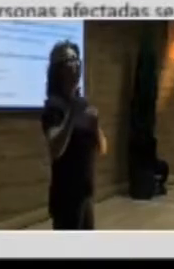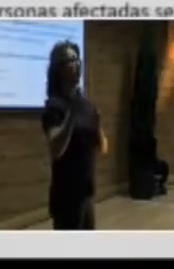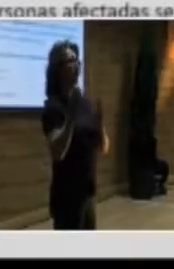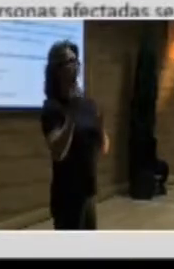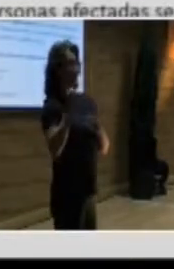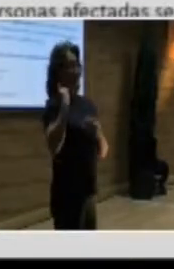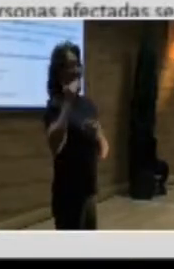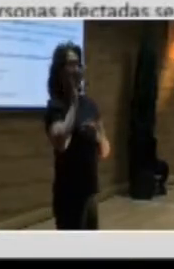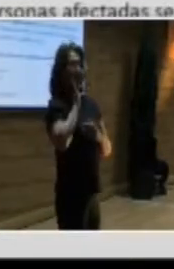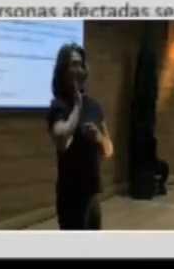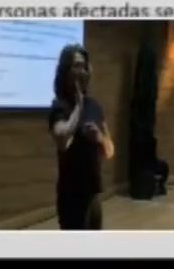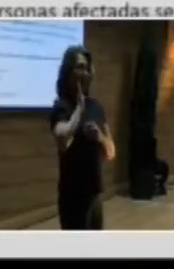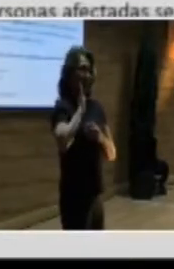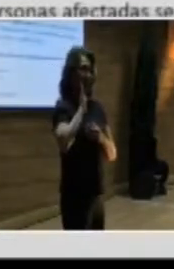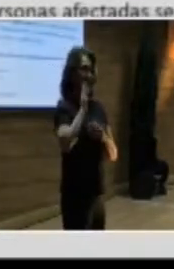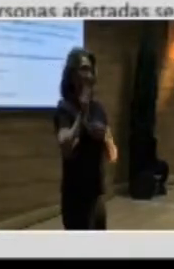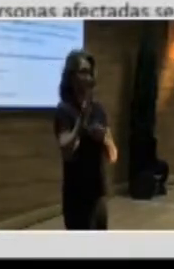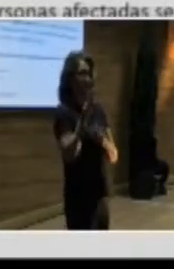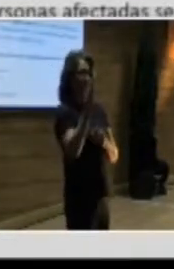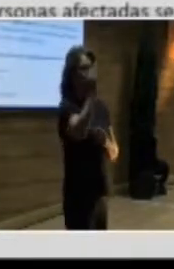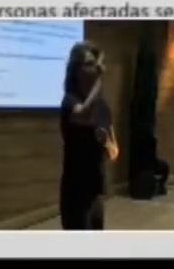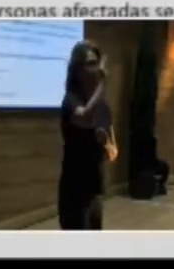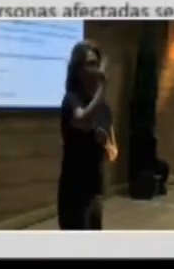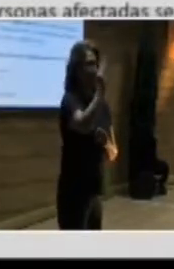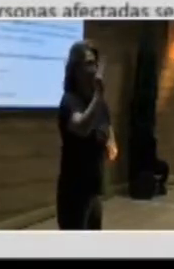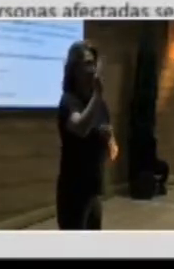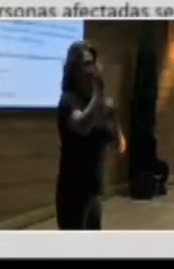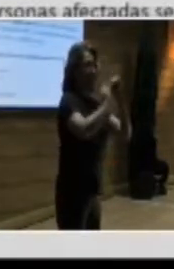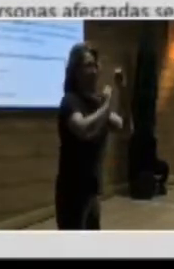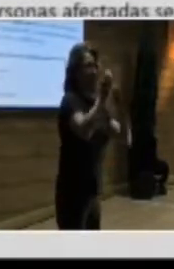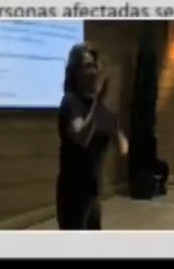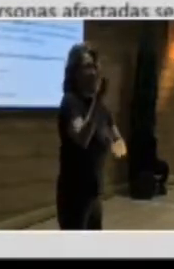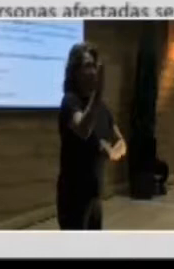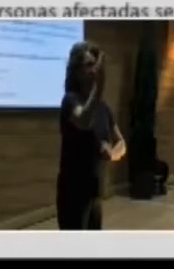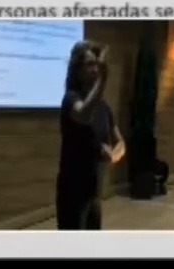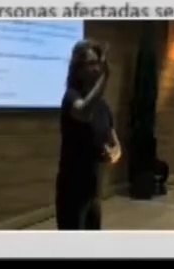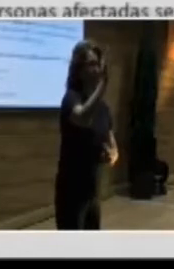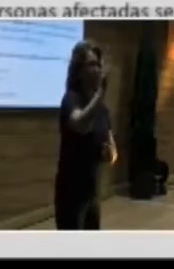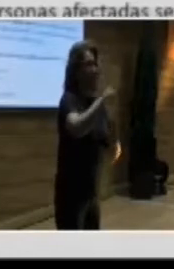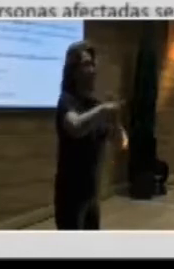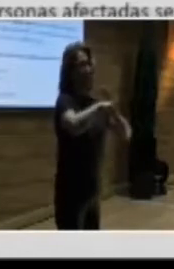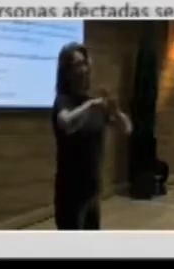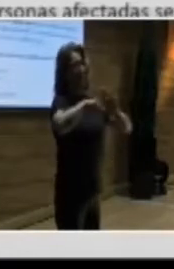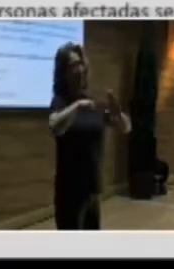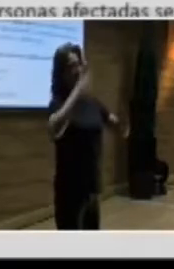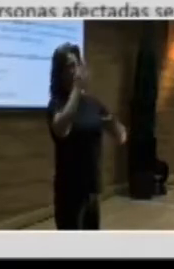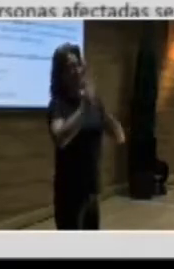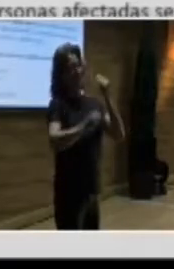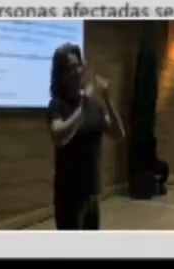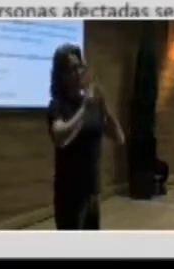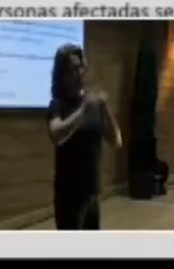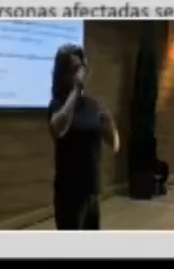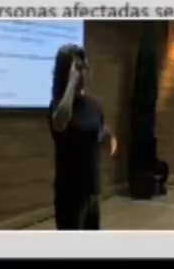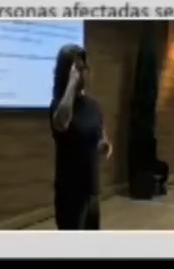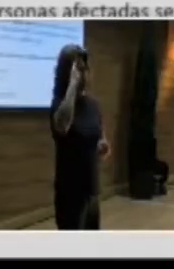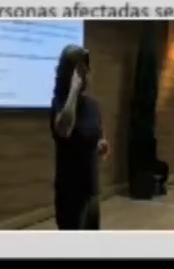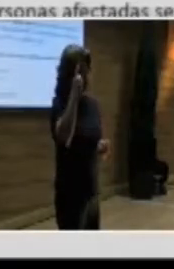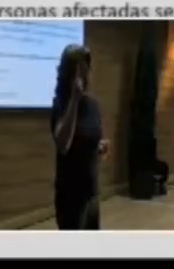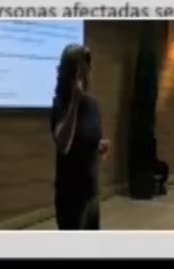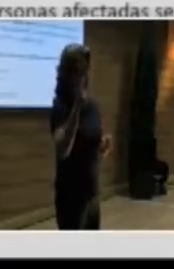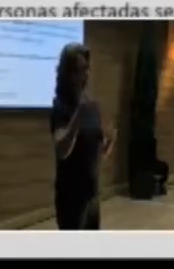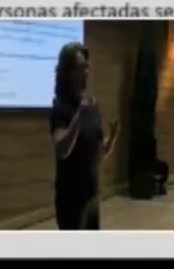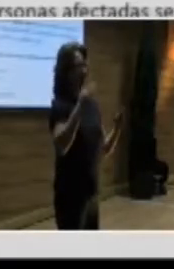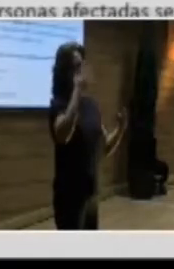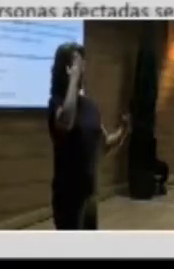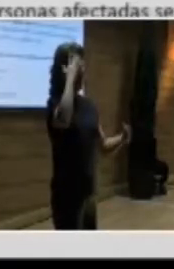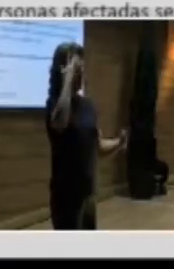demencia, podríamos añadir cifras muy similares de deterioro cognitivo. De manera que en el momento actual, entre